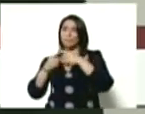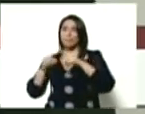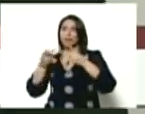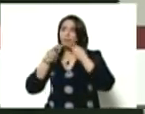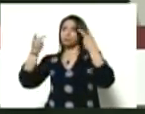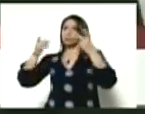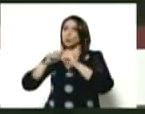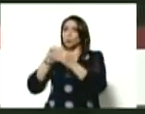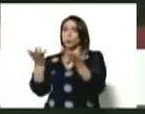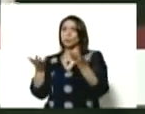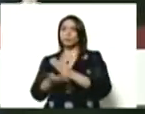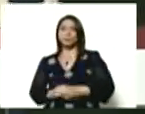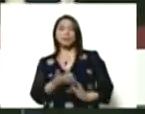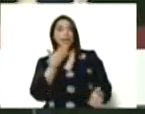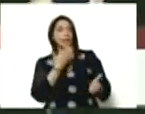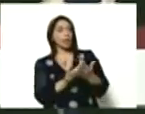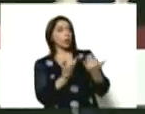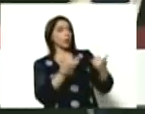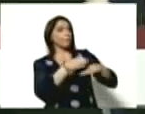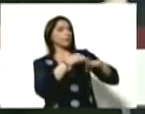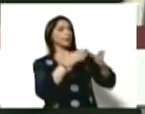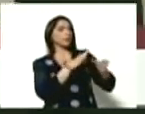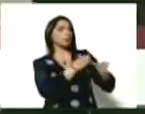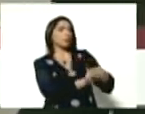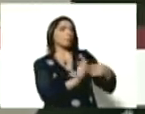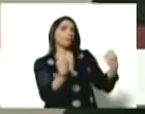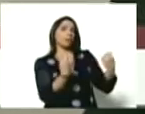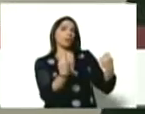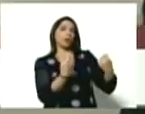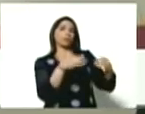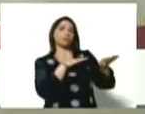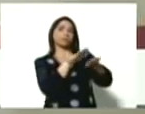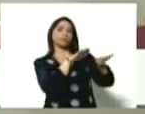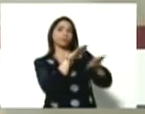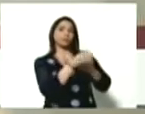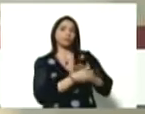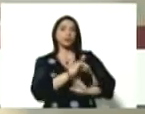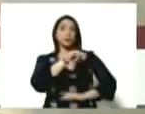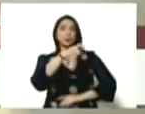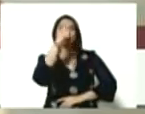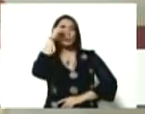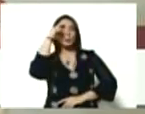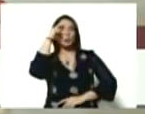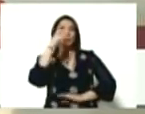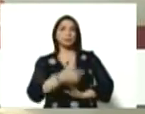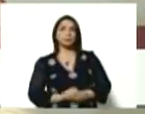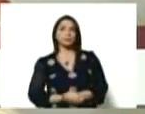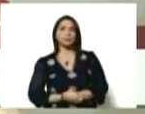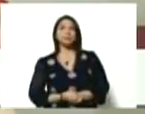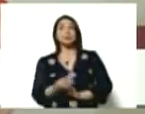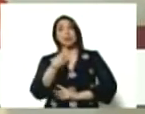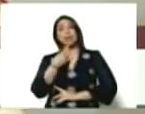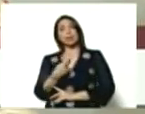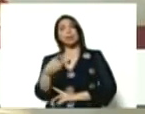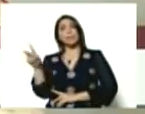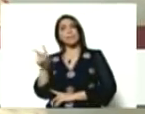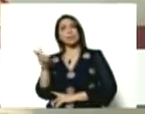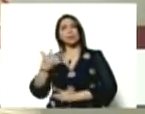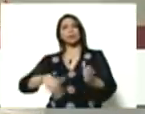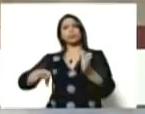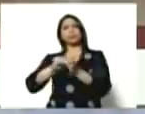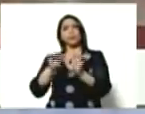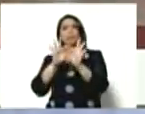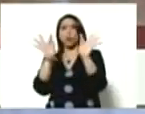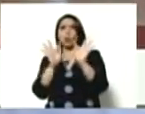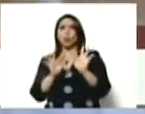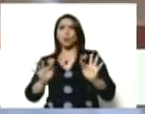ellos. Agradecemos hasta ahora al ministro del Poder Popular para Relaciones Exteriores, Jorge Arriaza. Lo ha precisado, Venezuela ratifica de esta